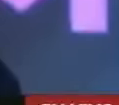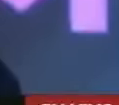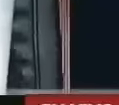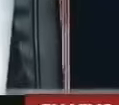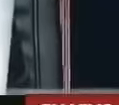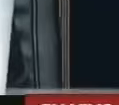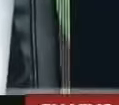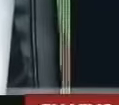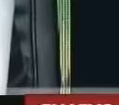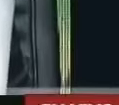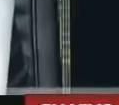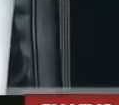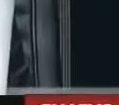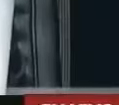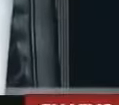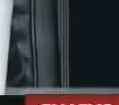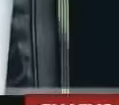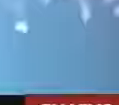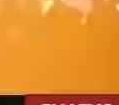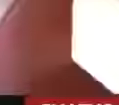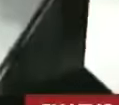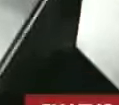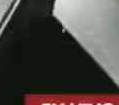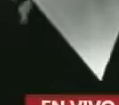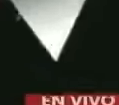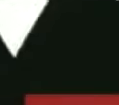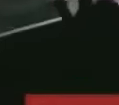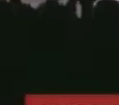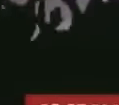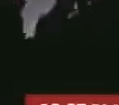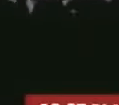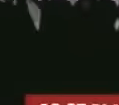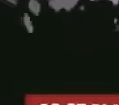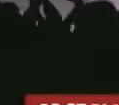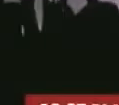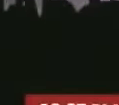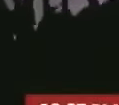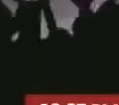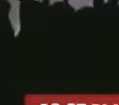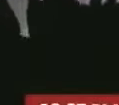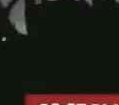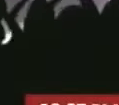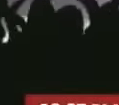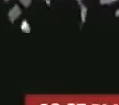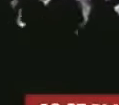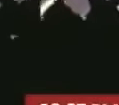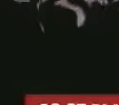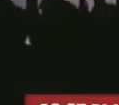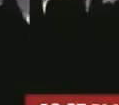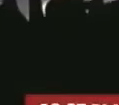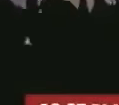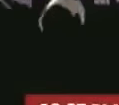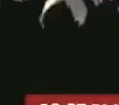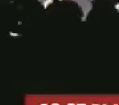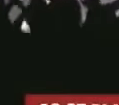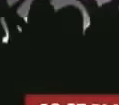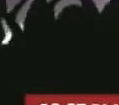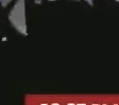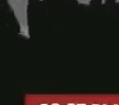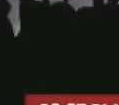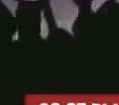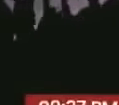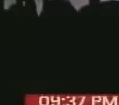¿Qué te motivó a hacer esta canción al presidente? Mira, realmente cuando la juventud está